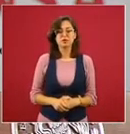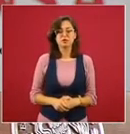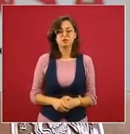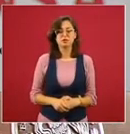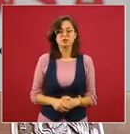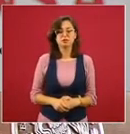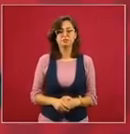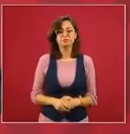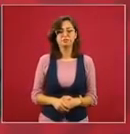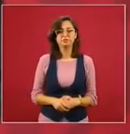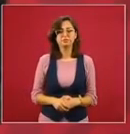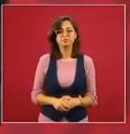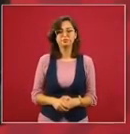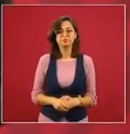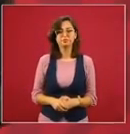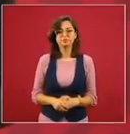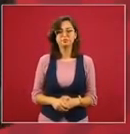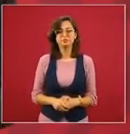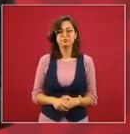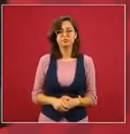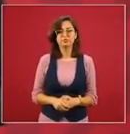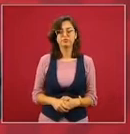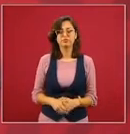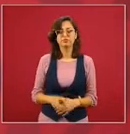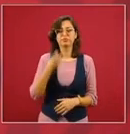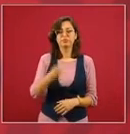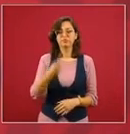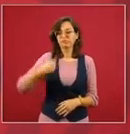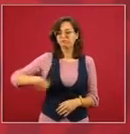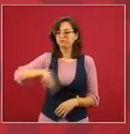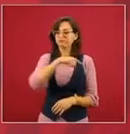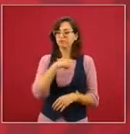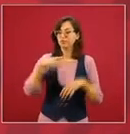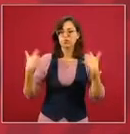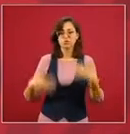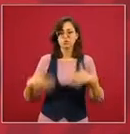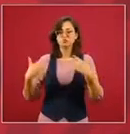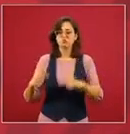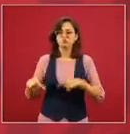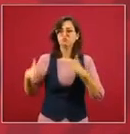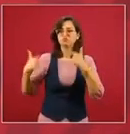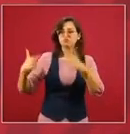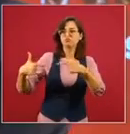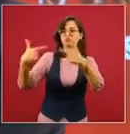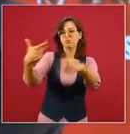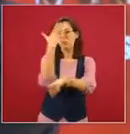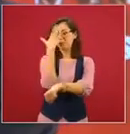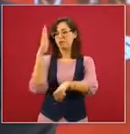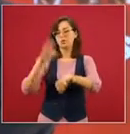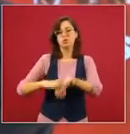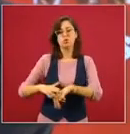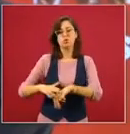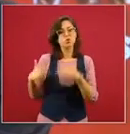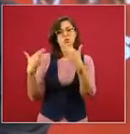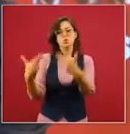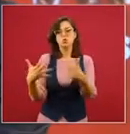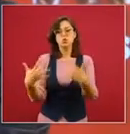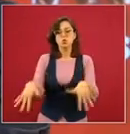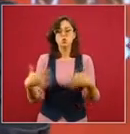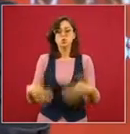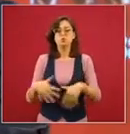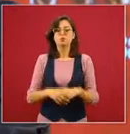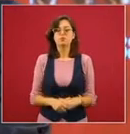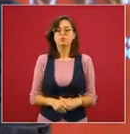Y esa va a ser la gran herencia que vamos a dejar todos a las nuevas generaciones. Un